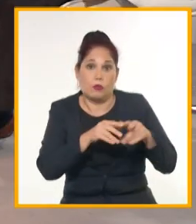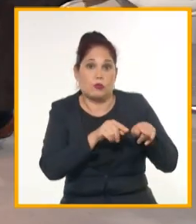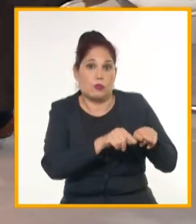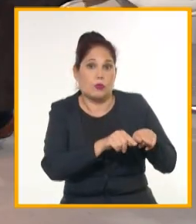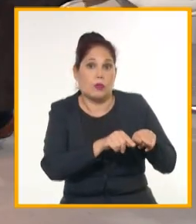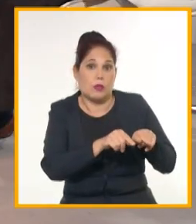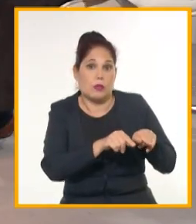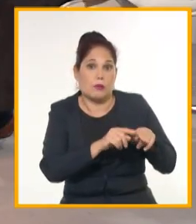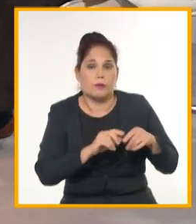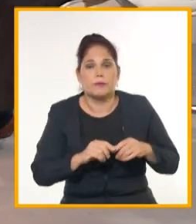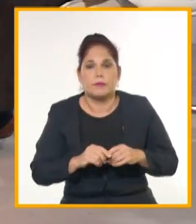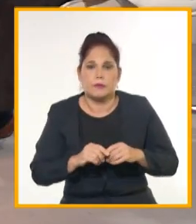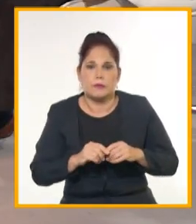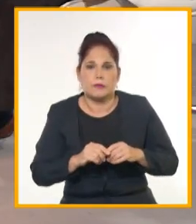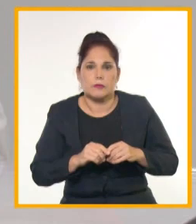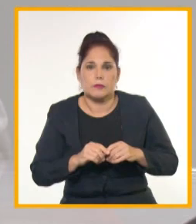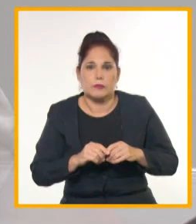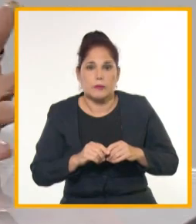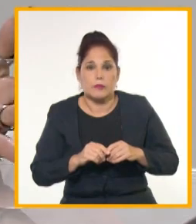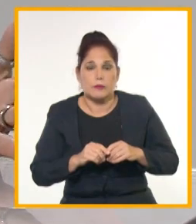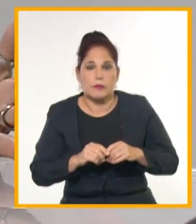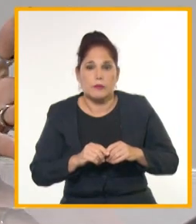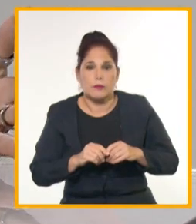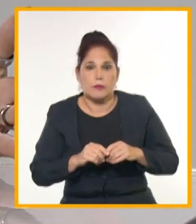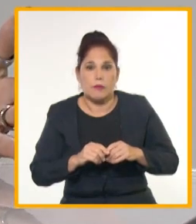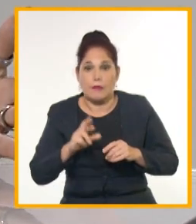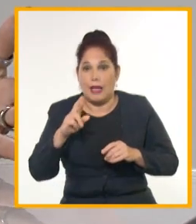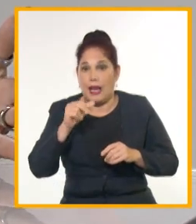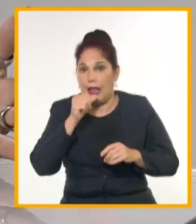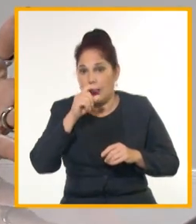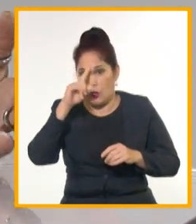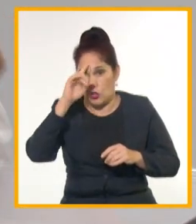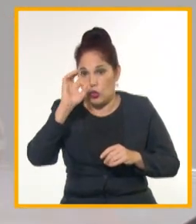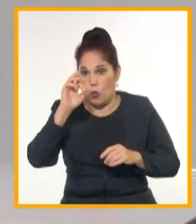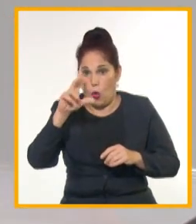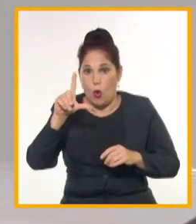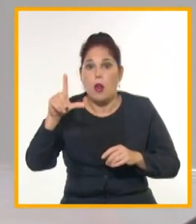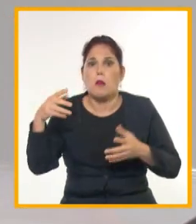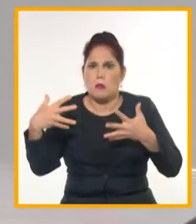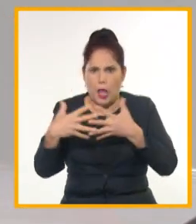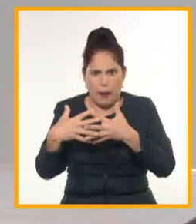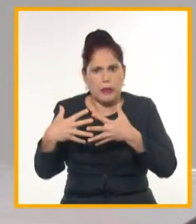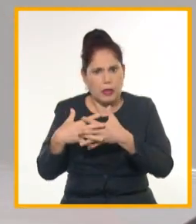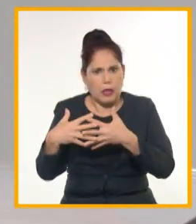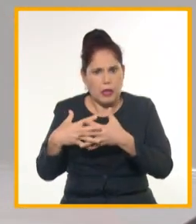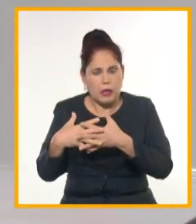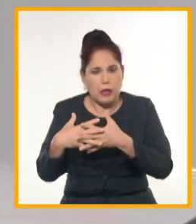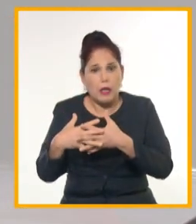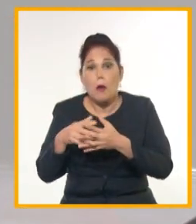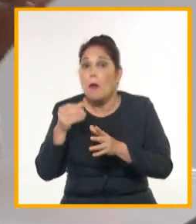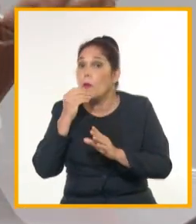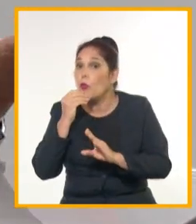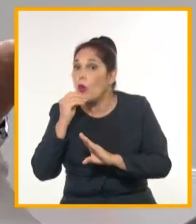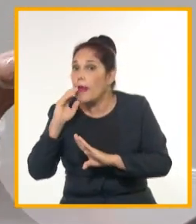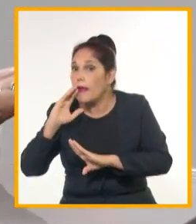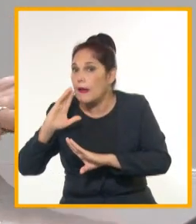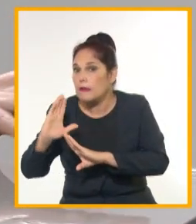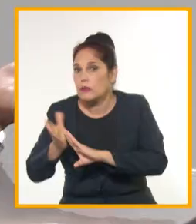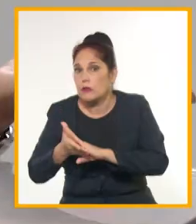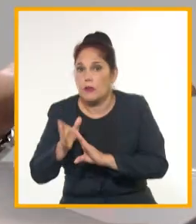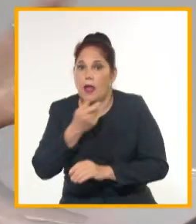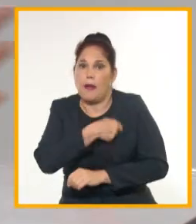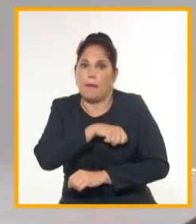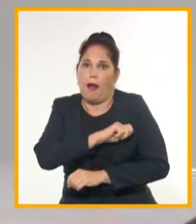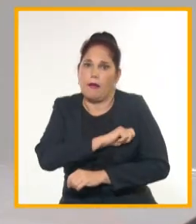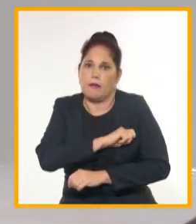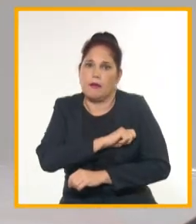ese Estado. Exacto. Es decir, si Repsol decidiese mantener los vínculos, se pudiera sancionar a España, al gobierno de